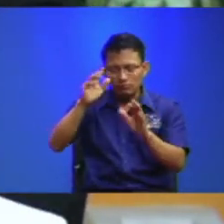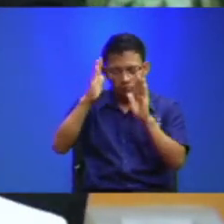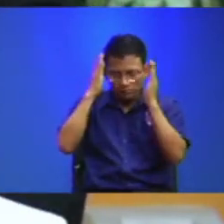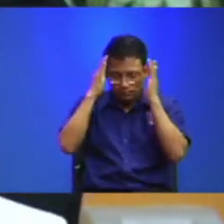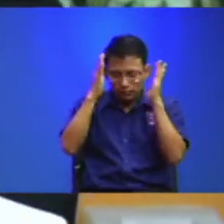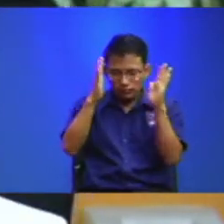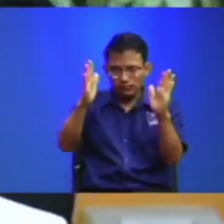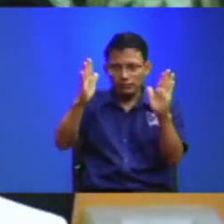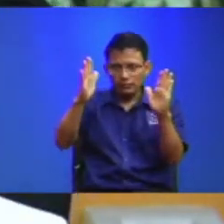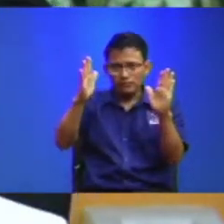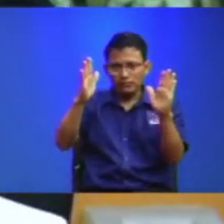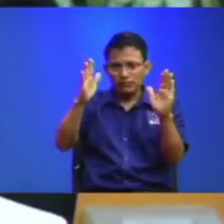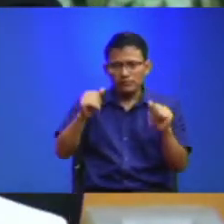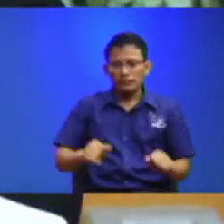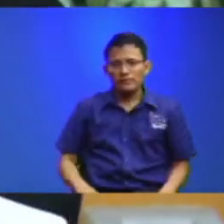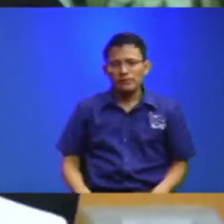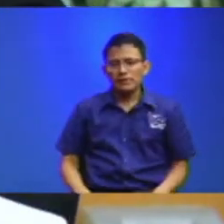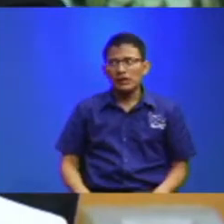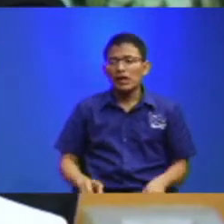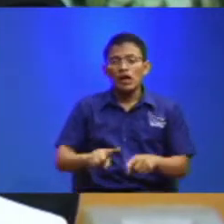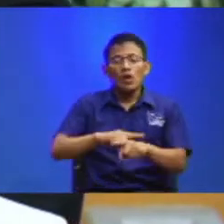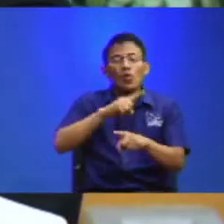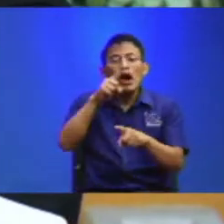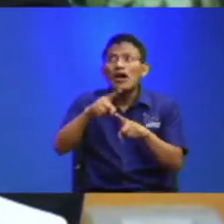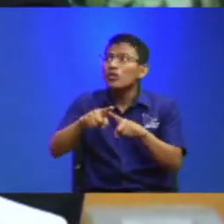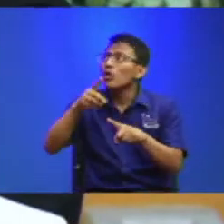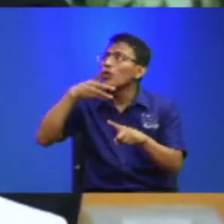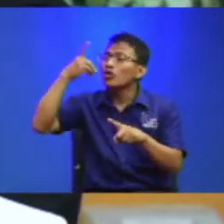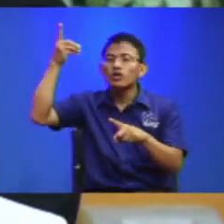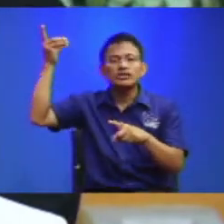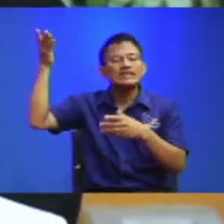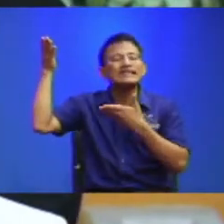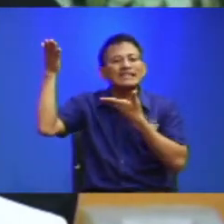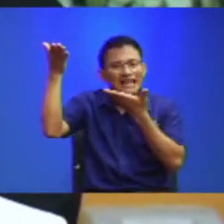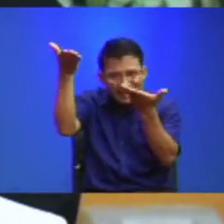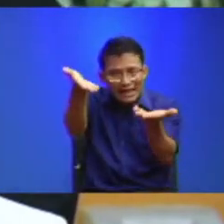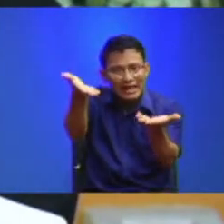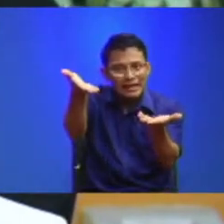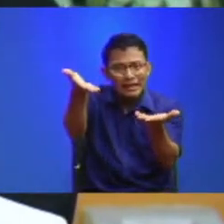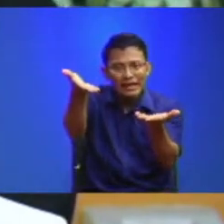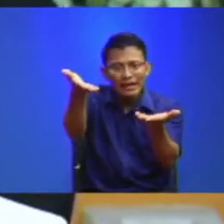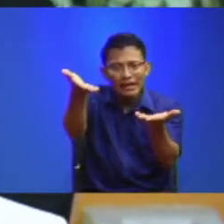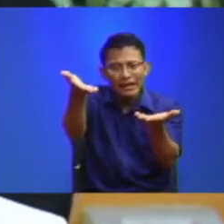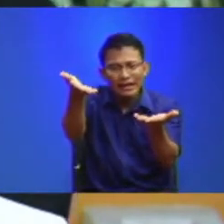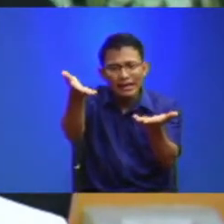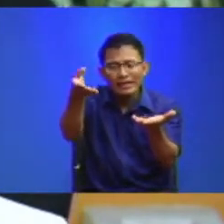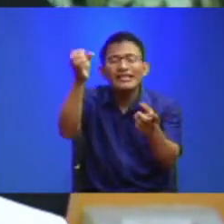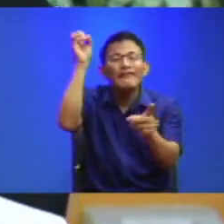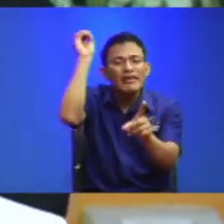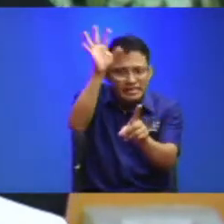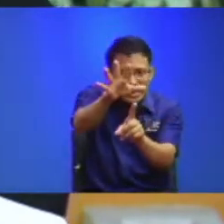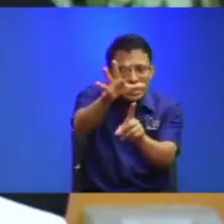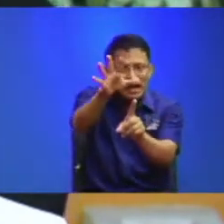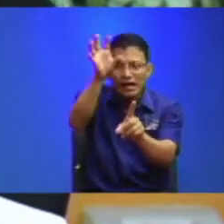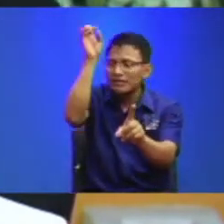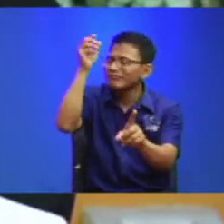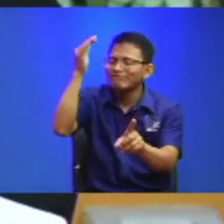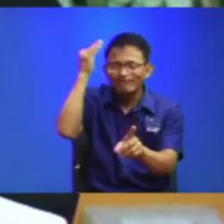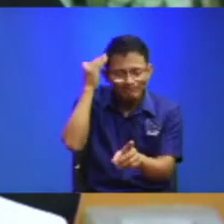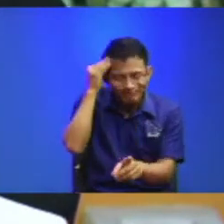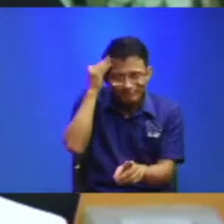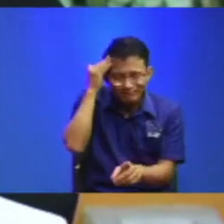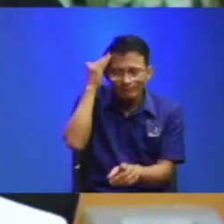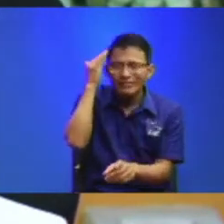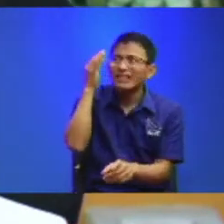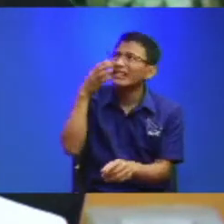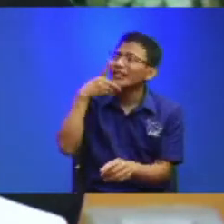Mira, cuando Dios te bendiga con lo material, que yo sé que a algunos ya los bendijo y a